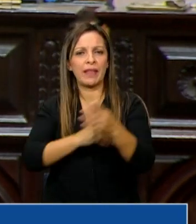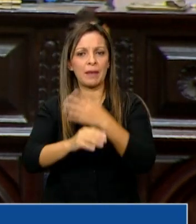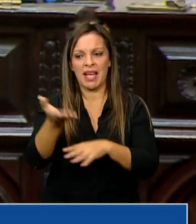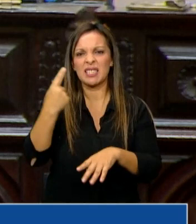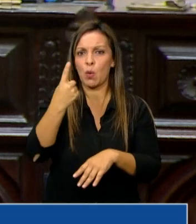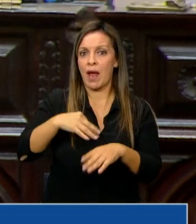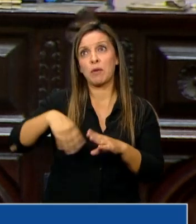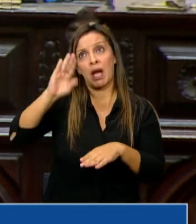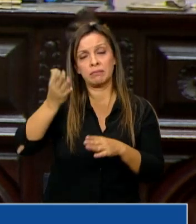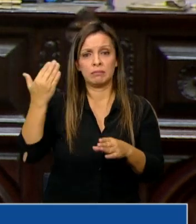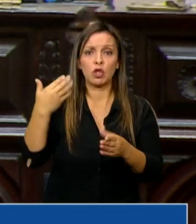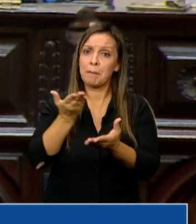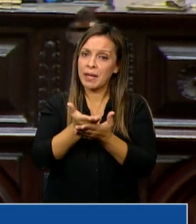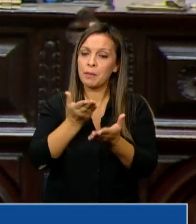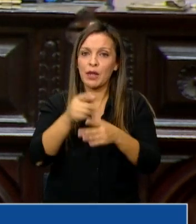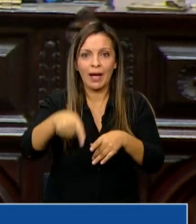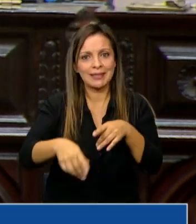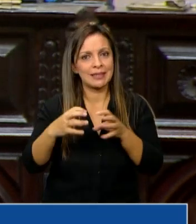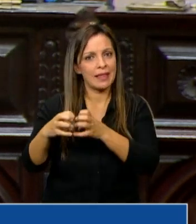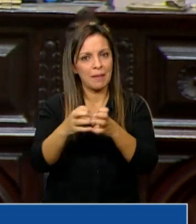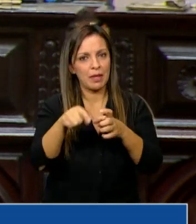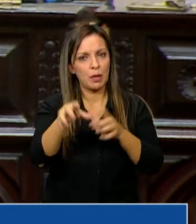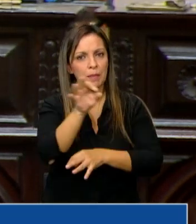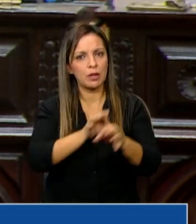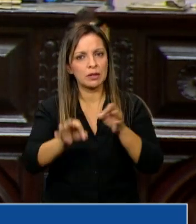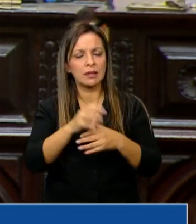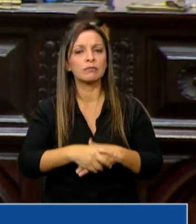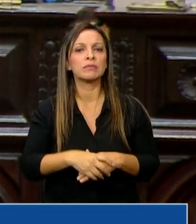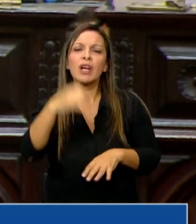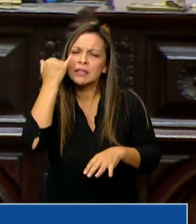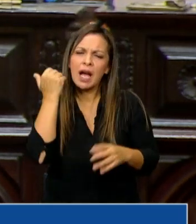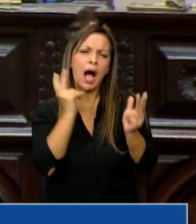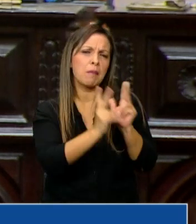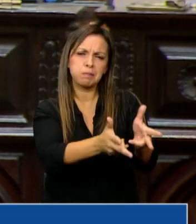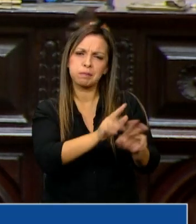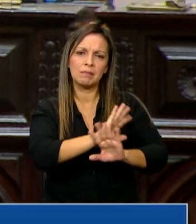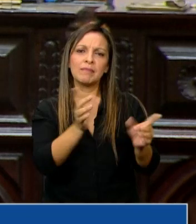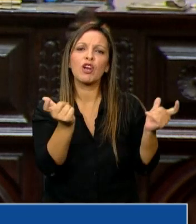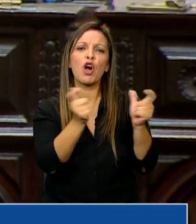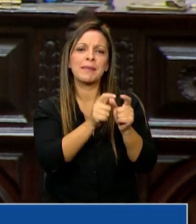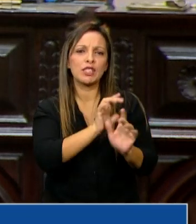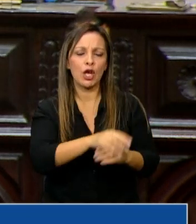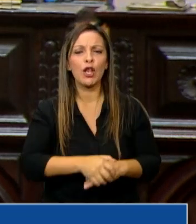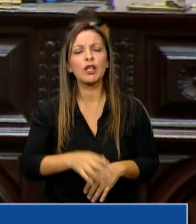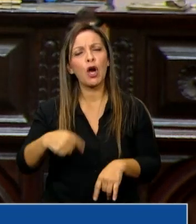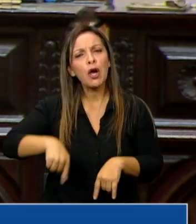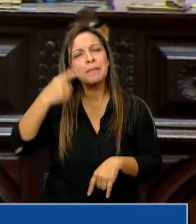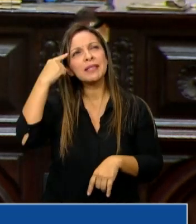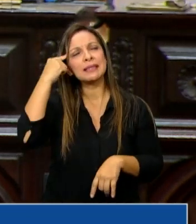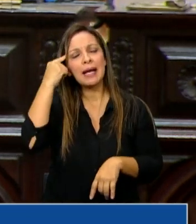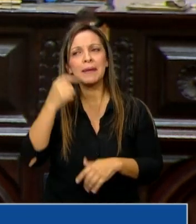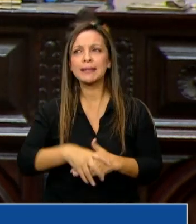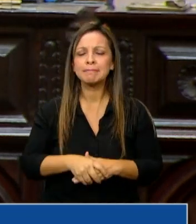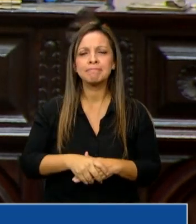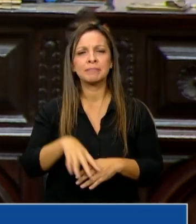más de un año al tratamiento de este proyecto y ya hablé en comisiones muchas de esas veces. Y hoy pensaba qué era lo